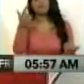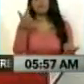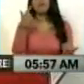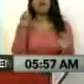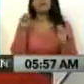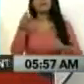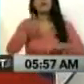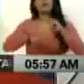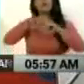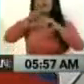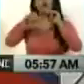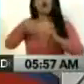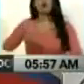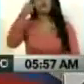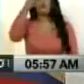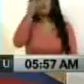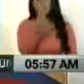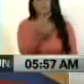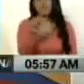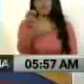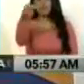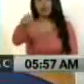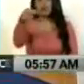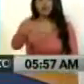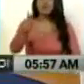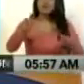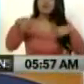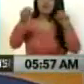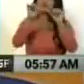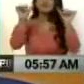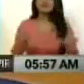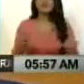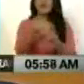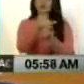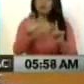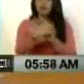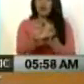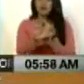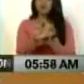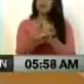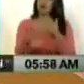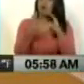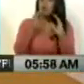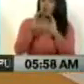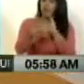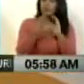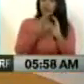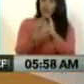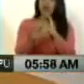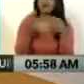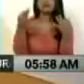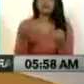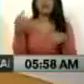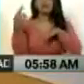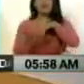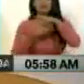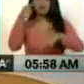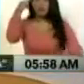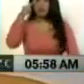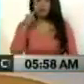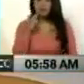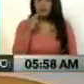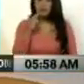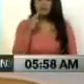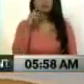se inicia hoy 20 de noviembre, de un nuevo sistema cultural, comunicacional, de la revolución